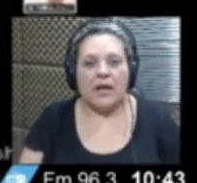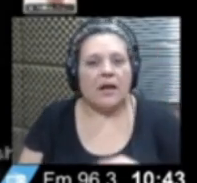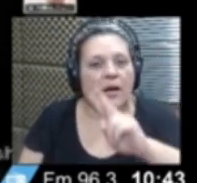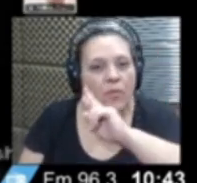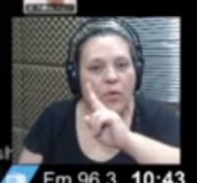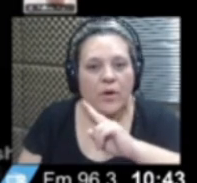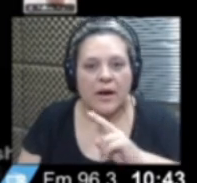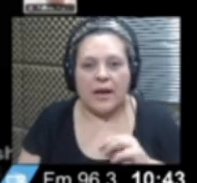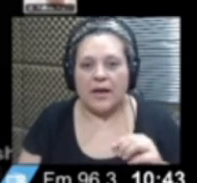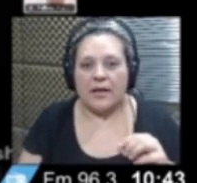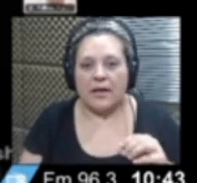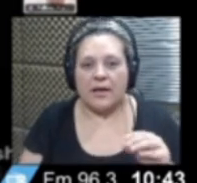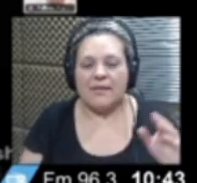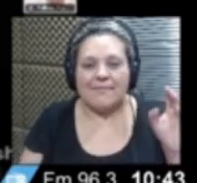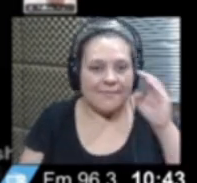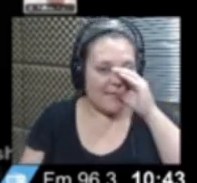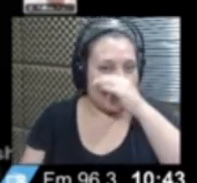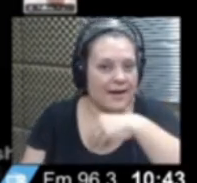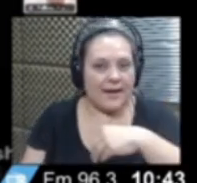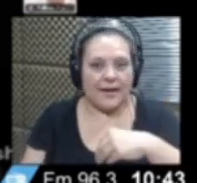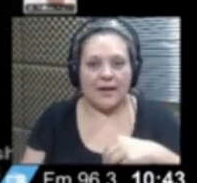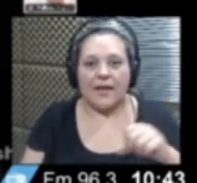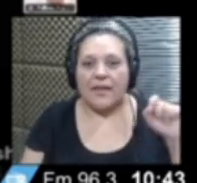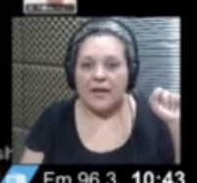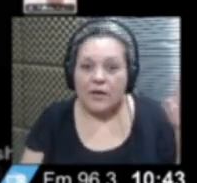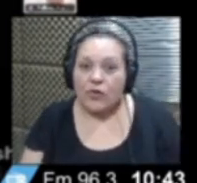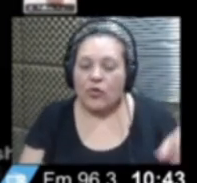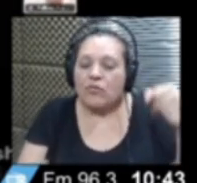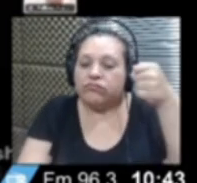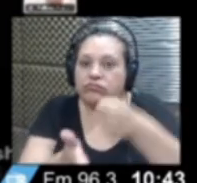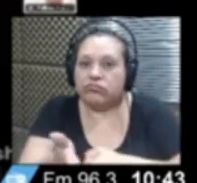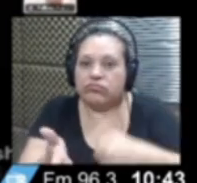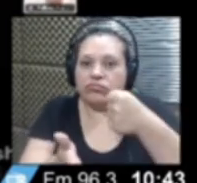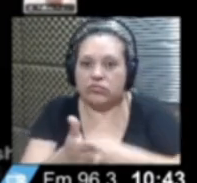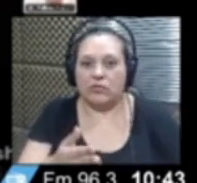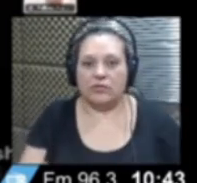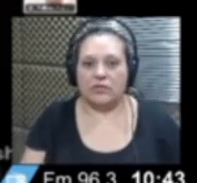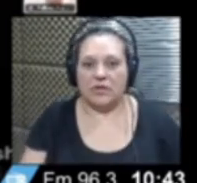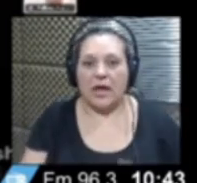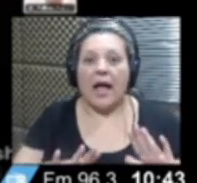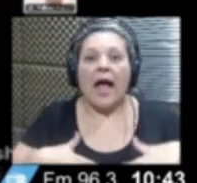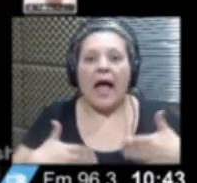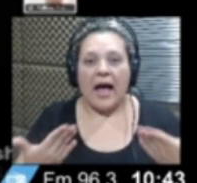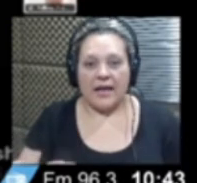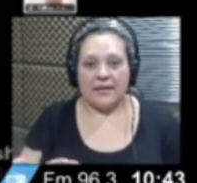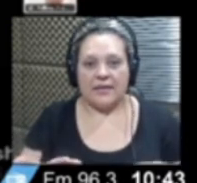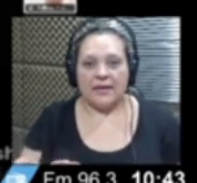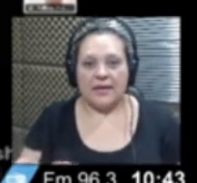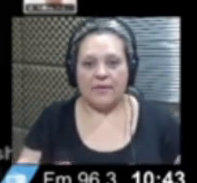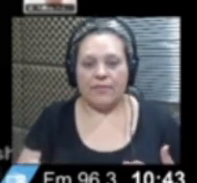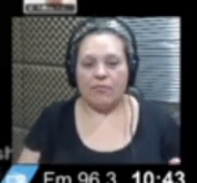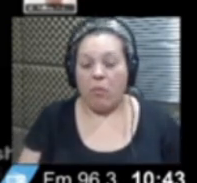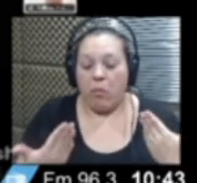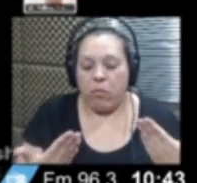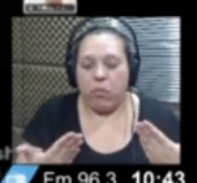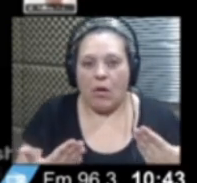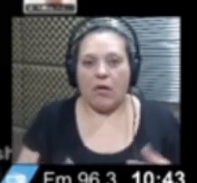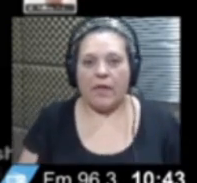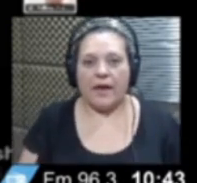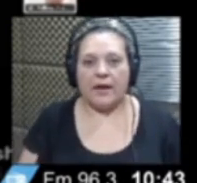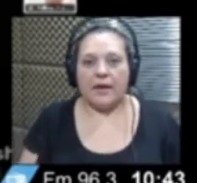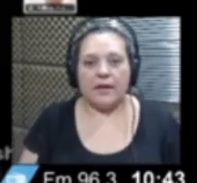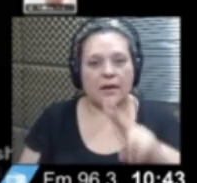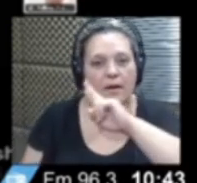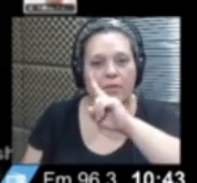mundo, que es lo que hace el panafricanismo. Ubicar a la mujer negra en el mundo, reivindicarla